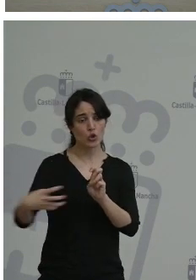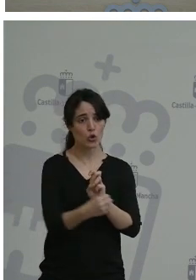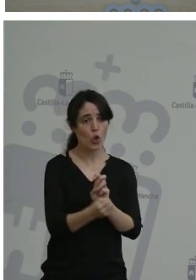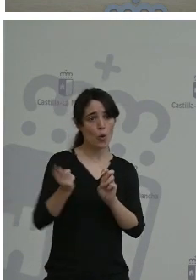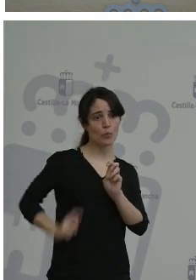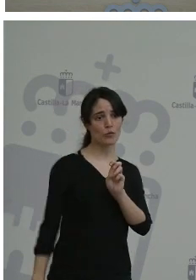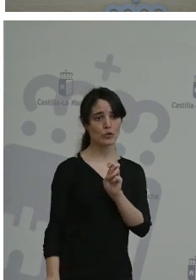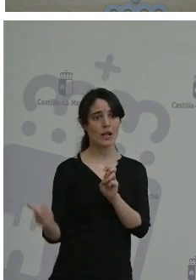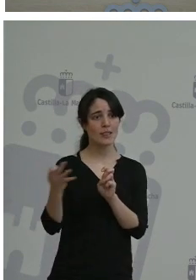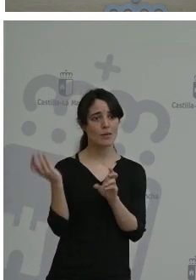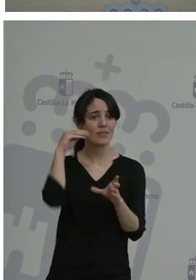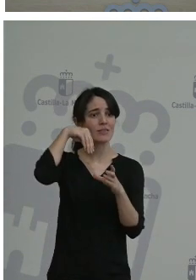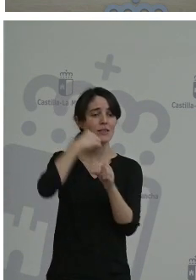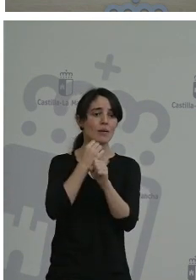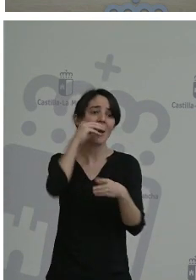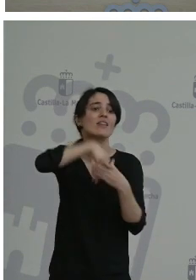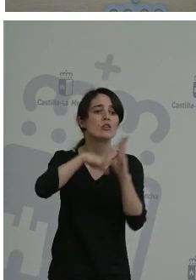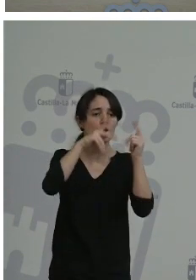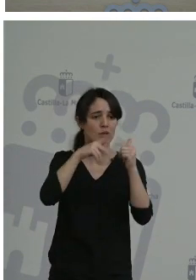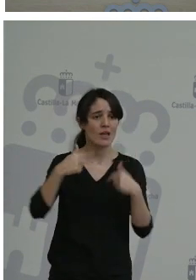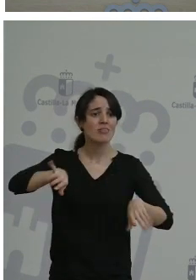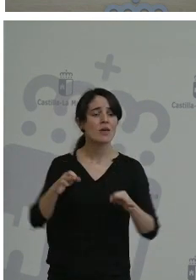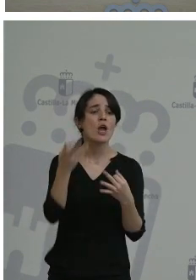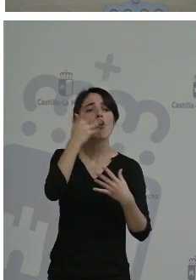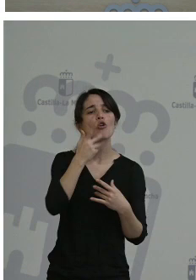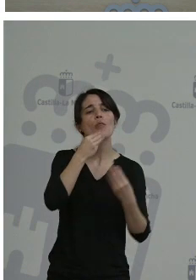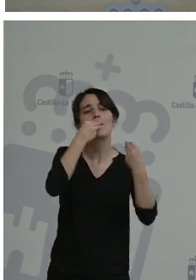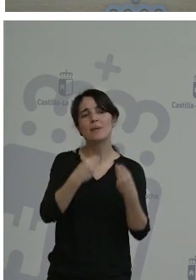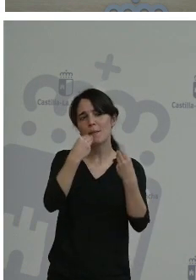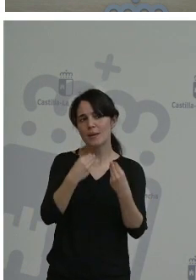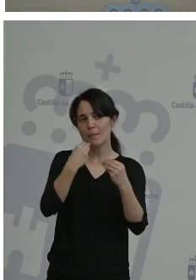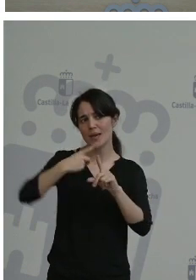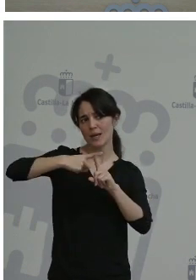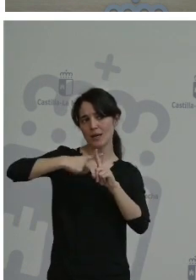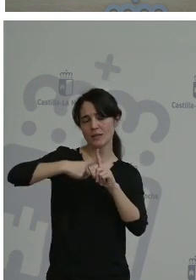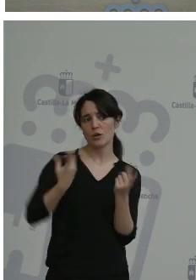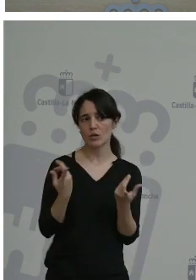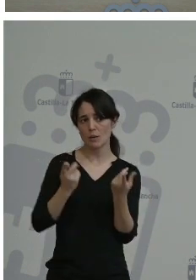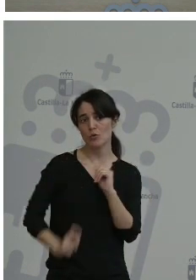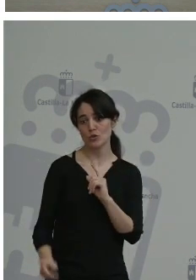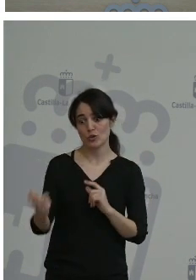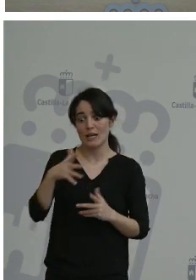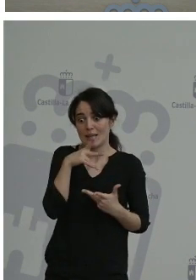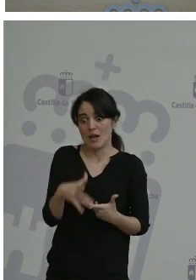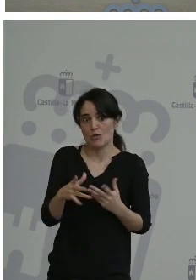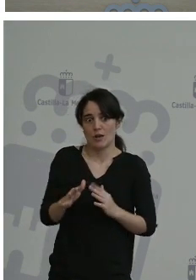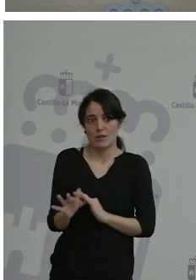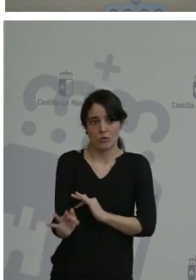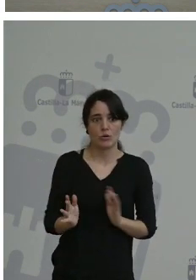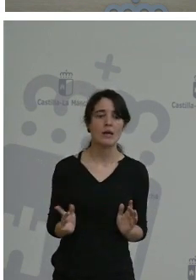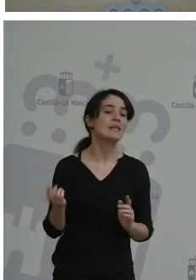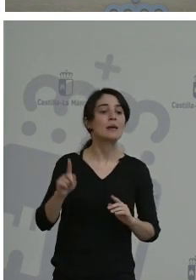trabajadores de la Administración, que conozcan bien cuál es la categoría laboral en la que están abordando, pero que tengan una formación en